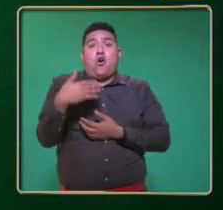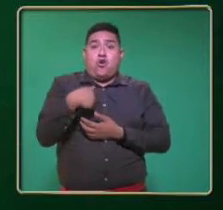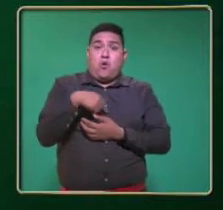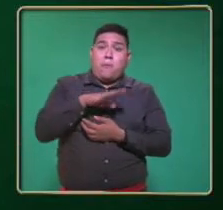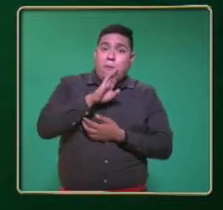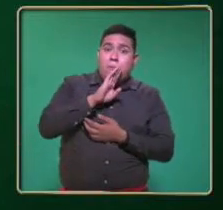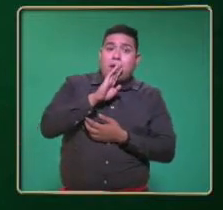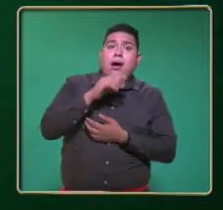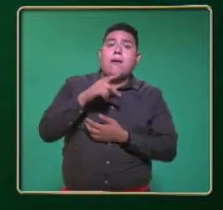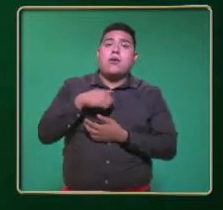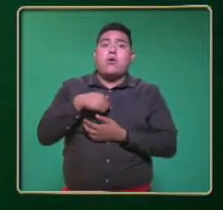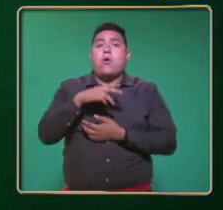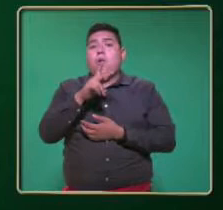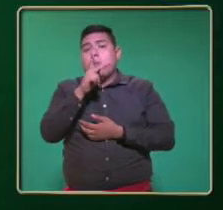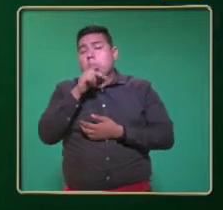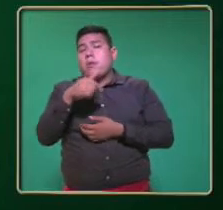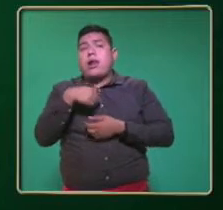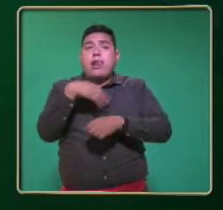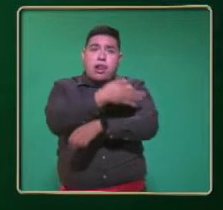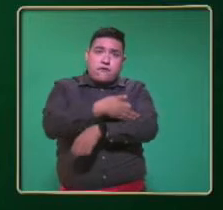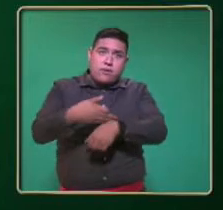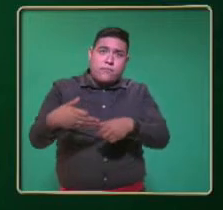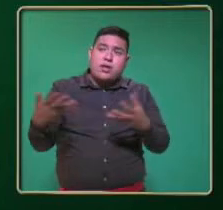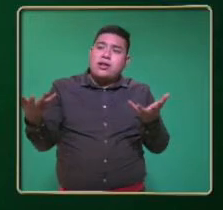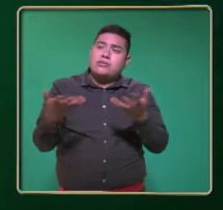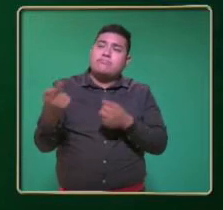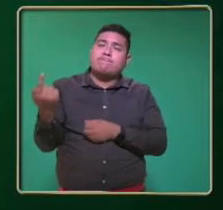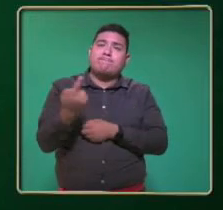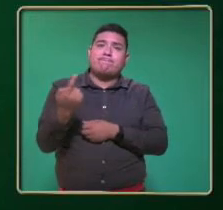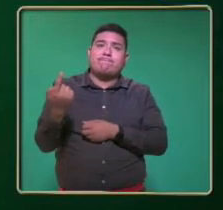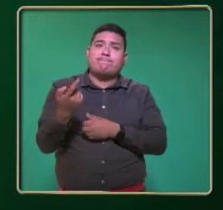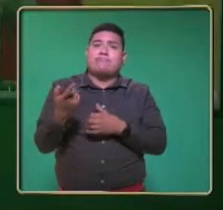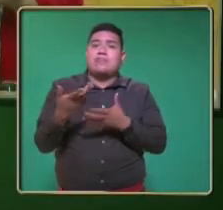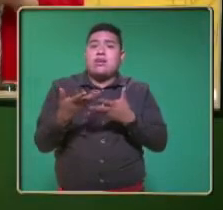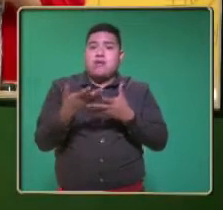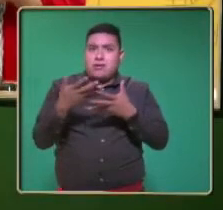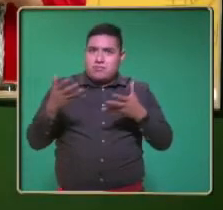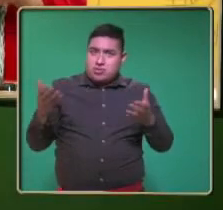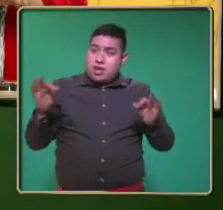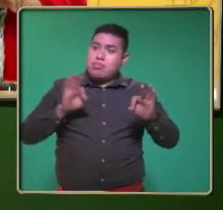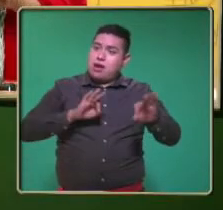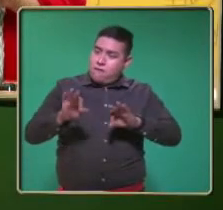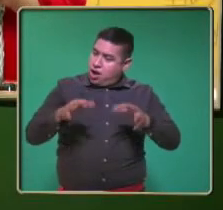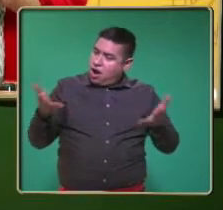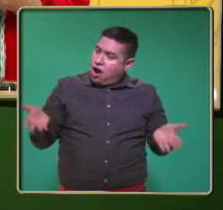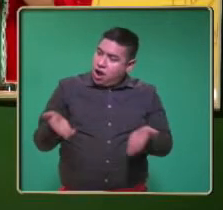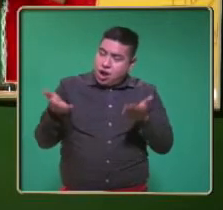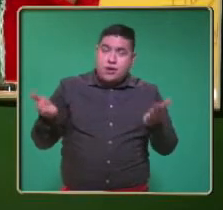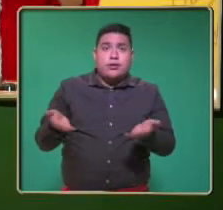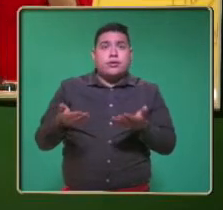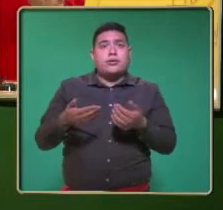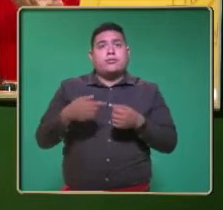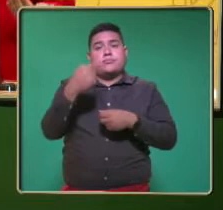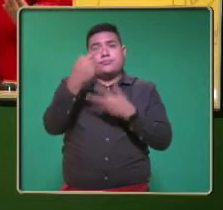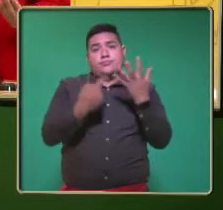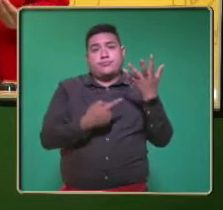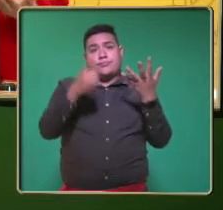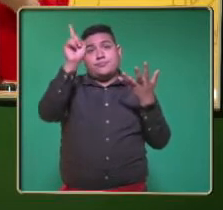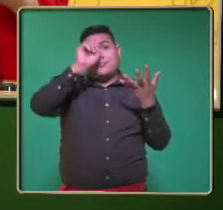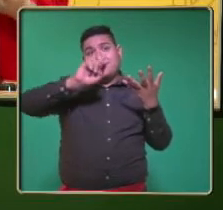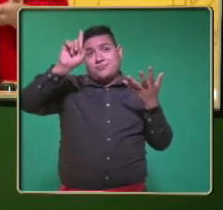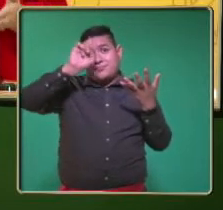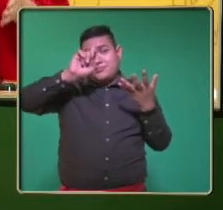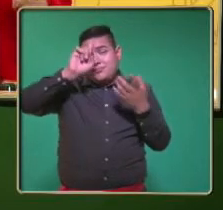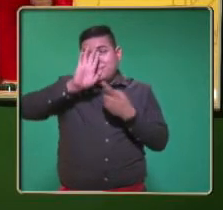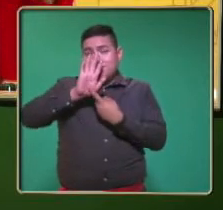qué necesito hacer como familia. Y bueno, ahora vamos a actuar. Nosotros aquí le vamos a dar unas sugerencias